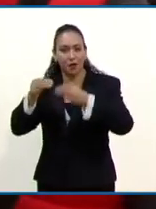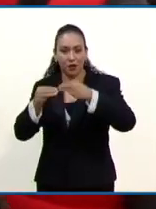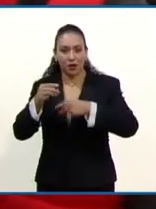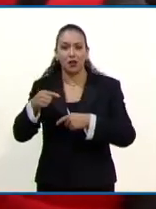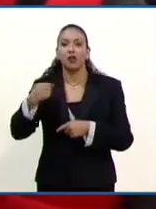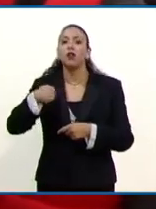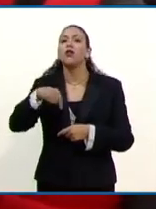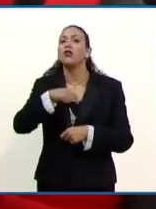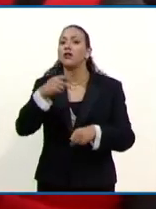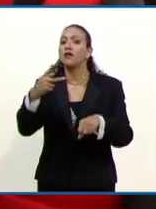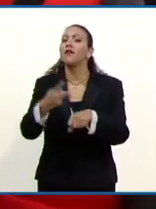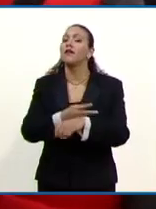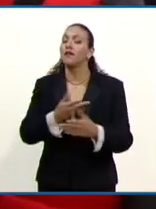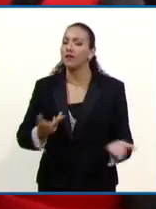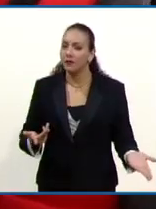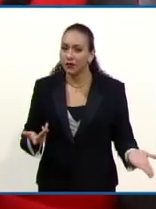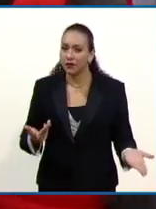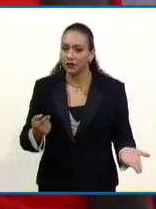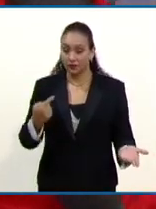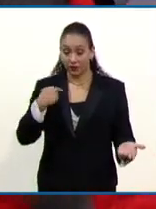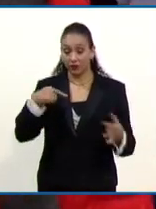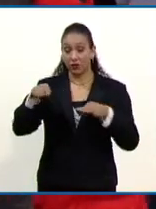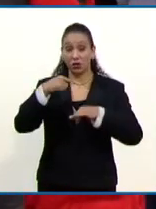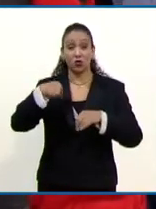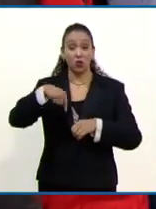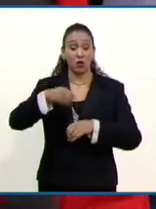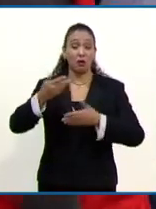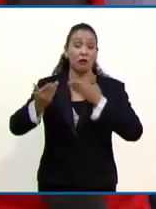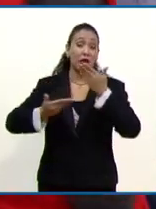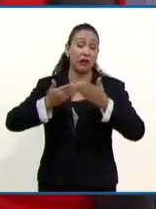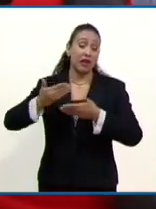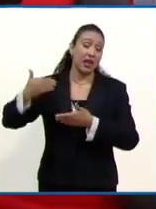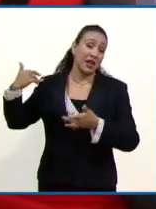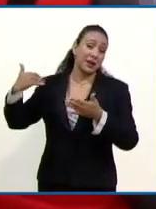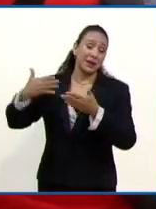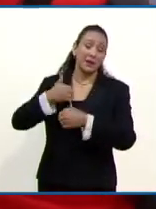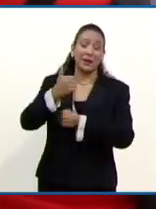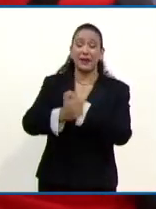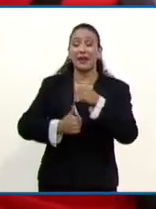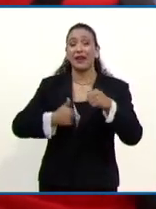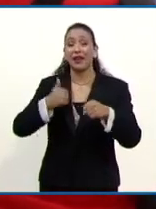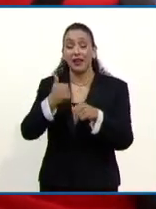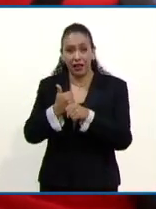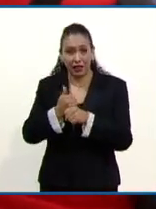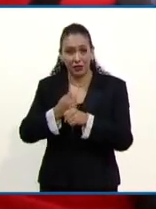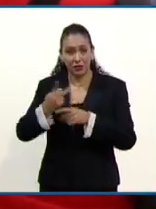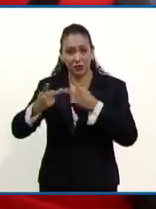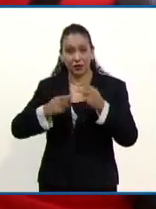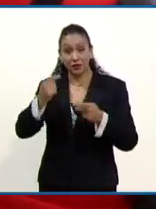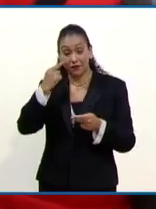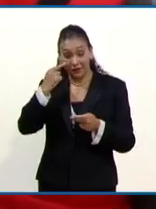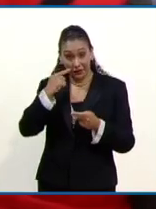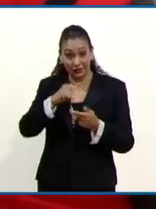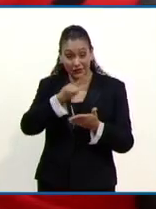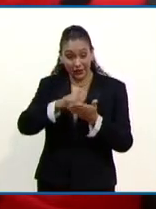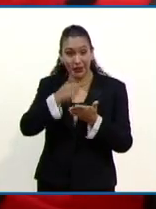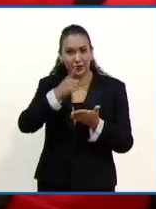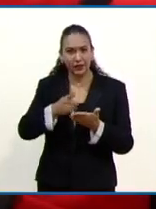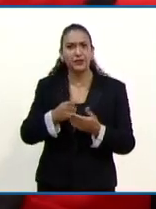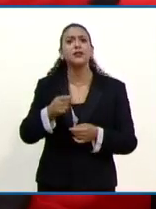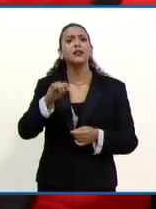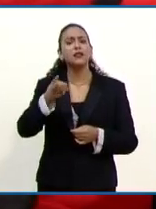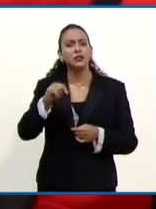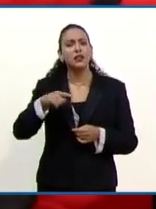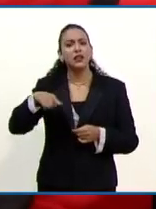siendo trastocados en nuestra carrera judicial y en nuestras prestaciones. El 10º transitorio, en su párrafo segundo, establece claramente que